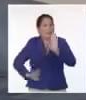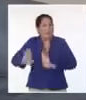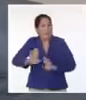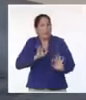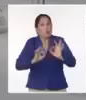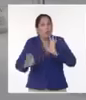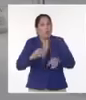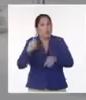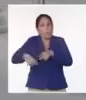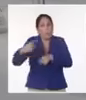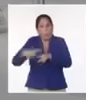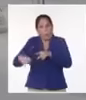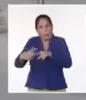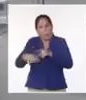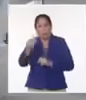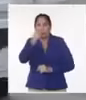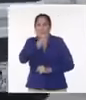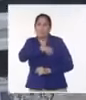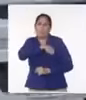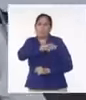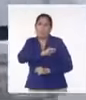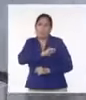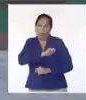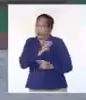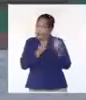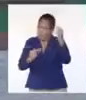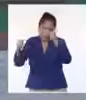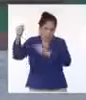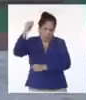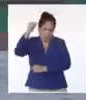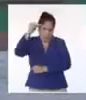los productos destinados al pueblo, es una misión